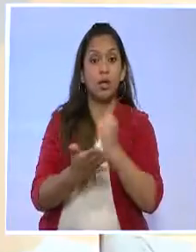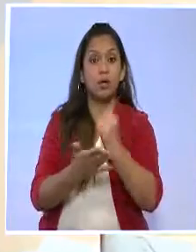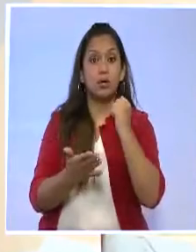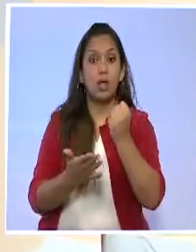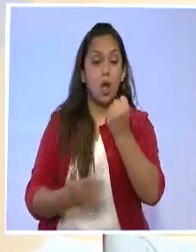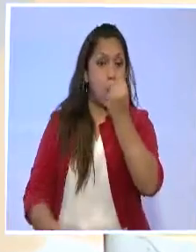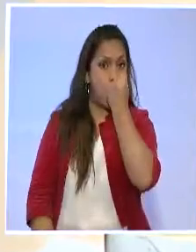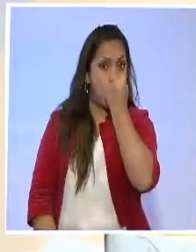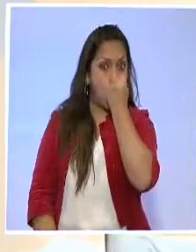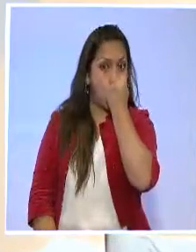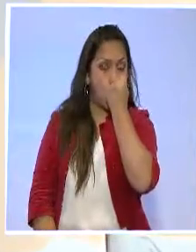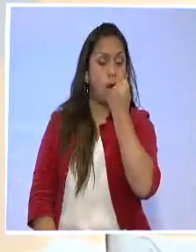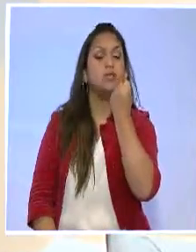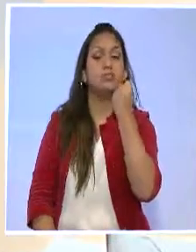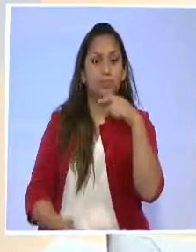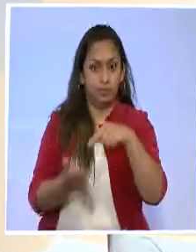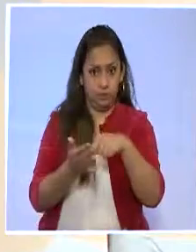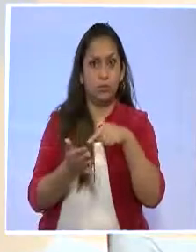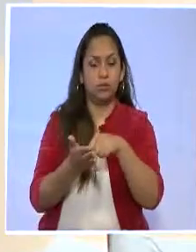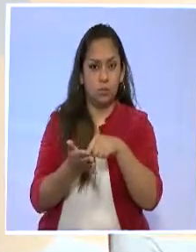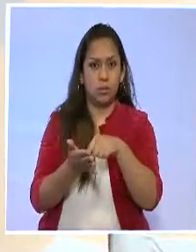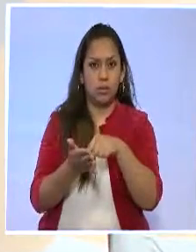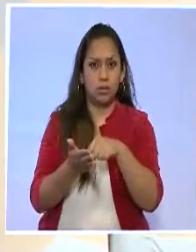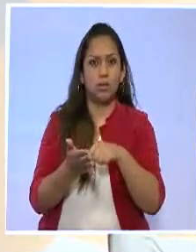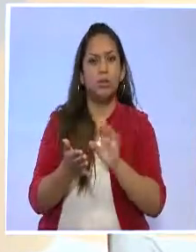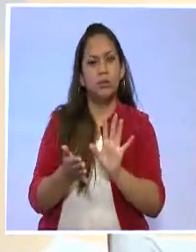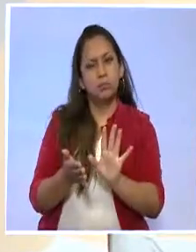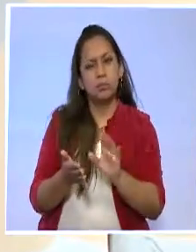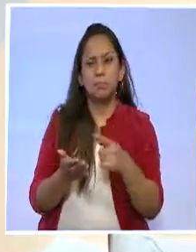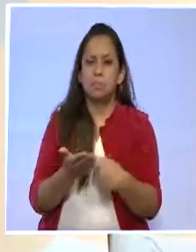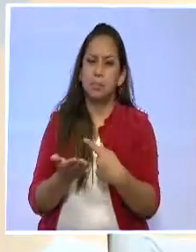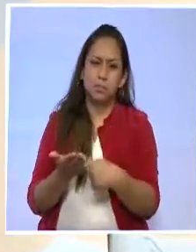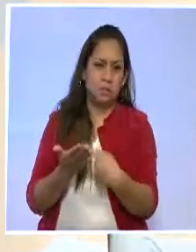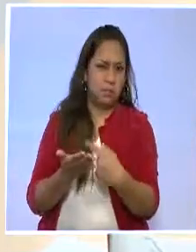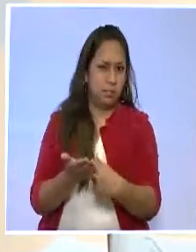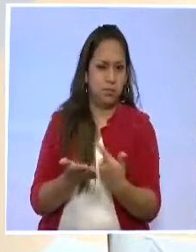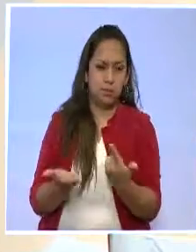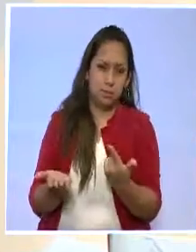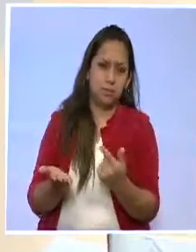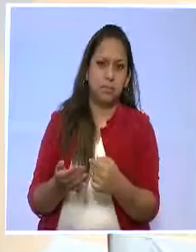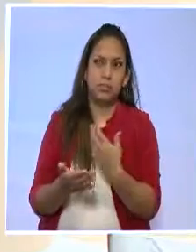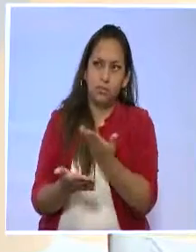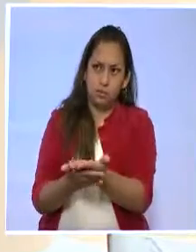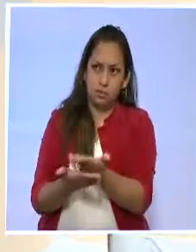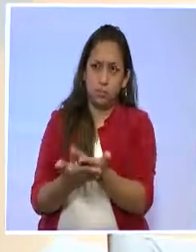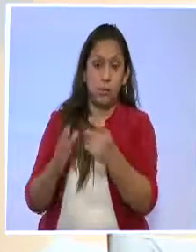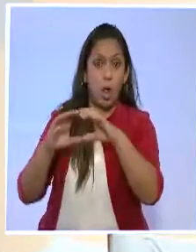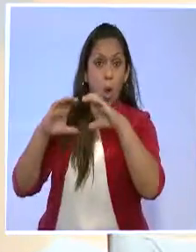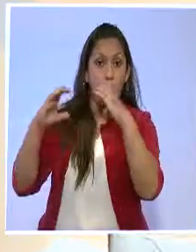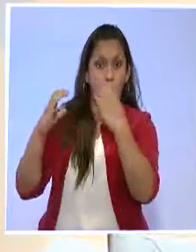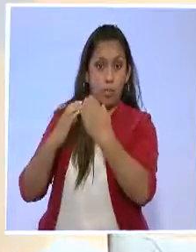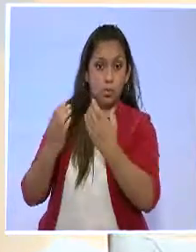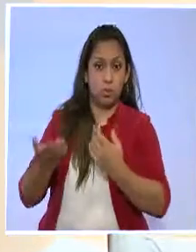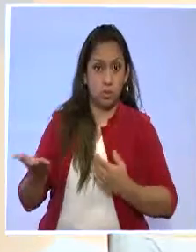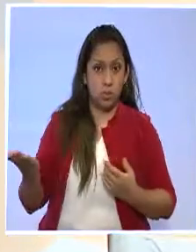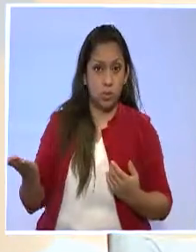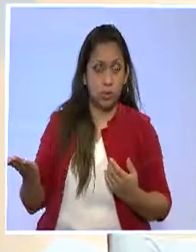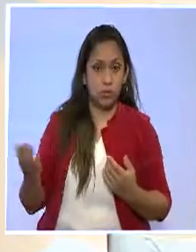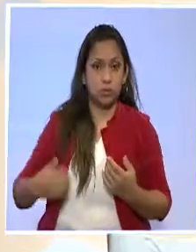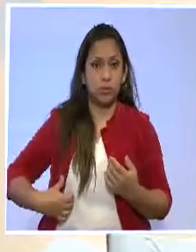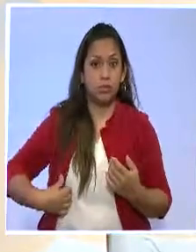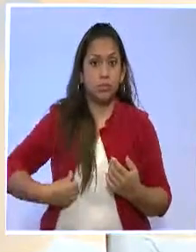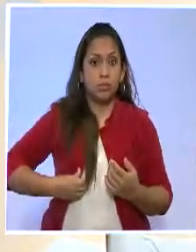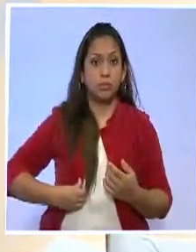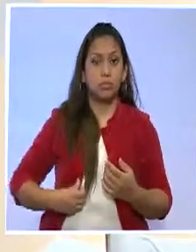también pueden entrar el área impuestos sin embargo este es un debate que fue presentado en la comisión no ha sido